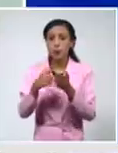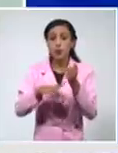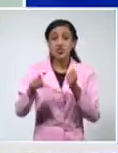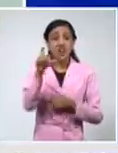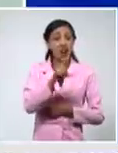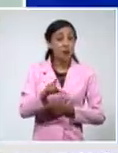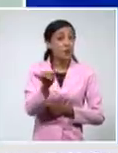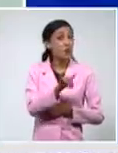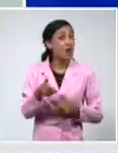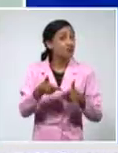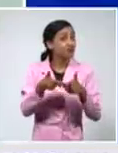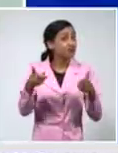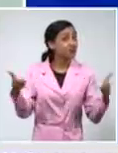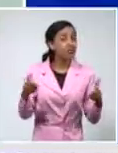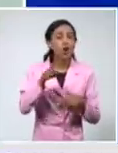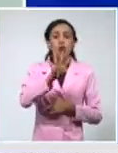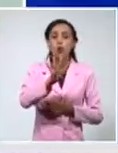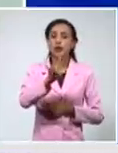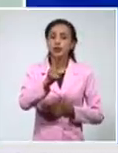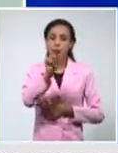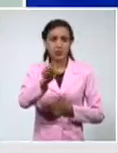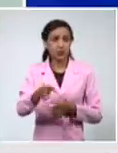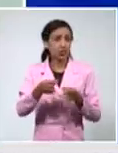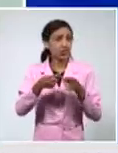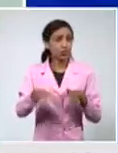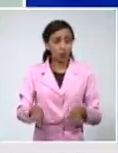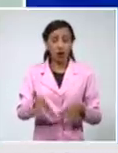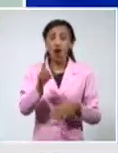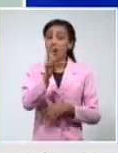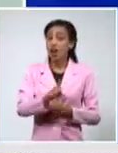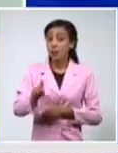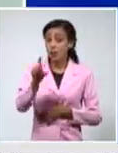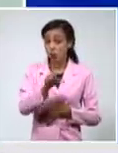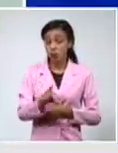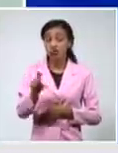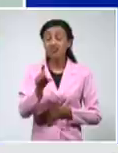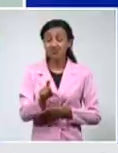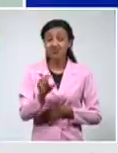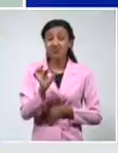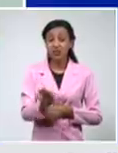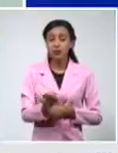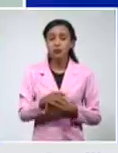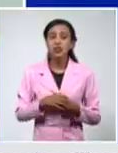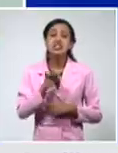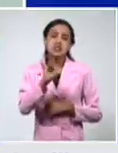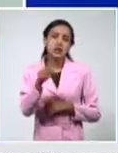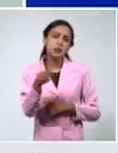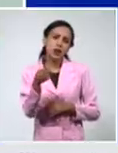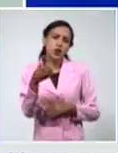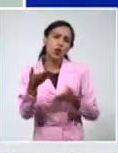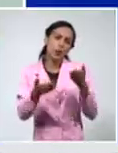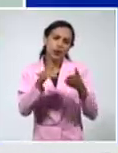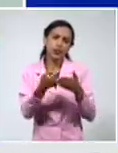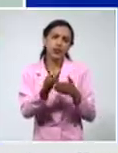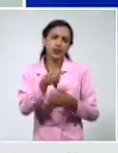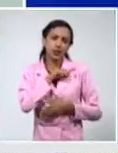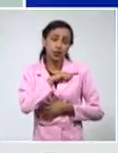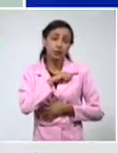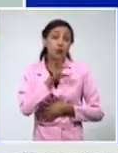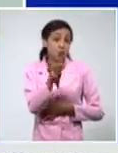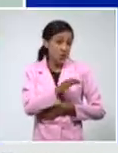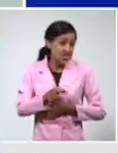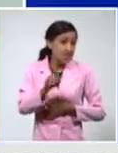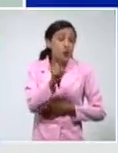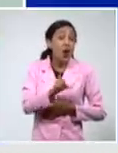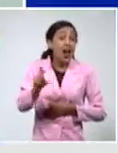cifra alta, 41 casos autóctonos, aunque son 7 menos que el día anterior. Municipio cabecera con el